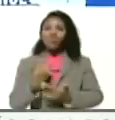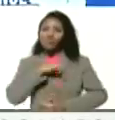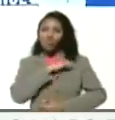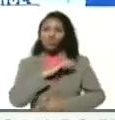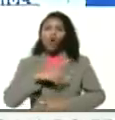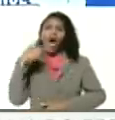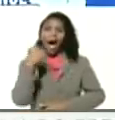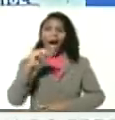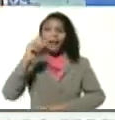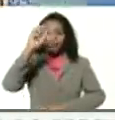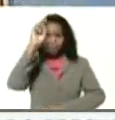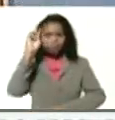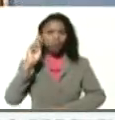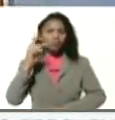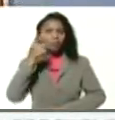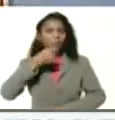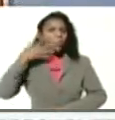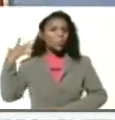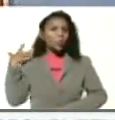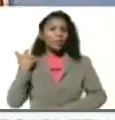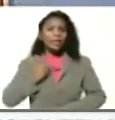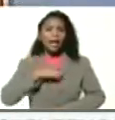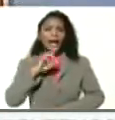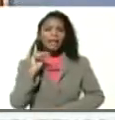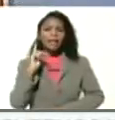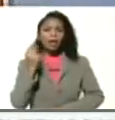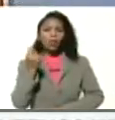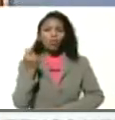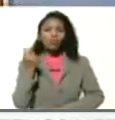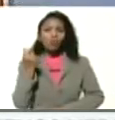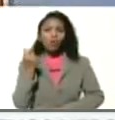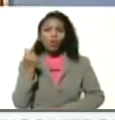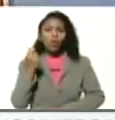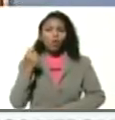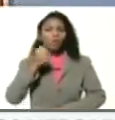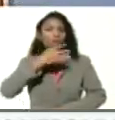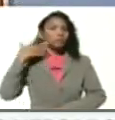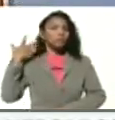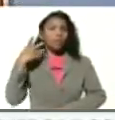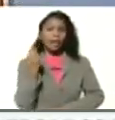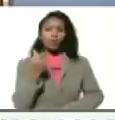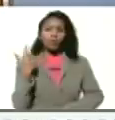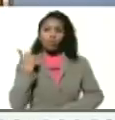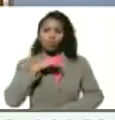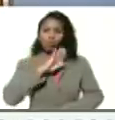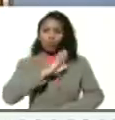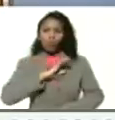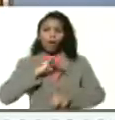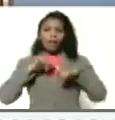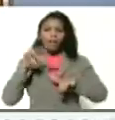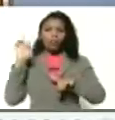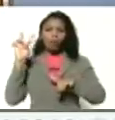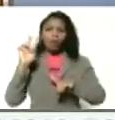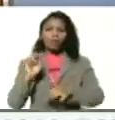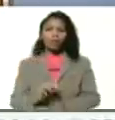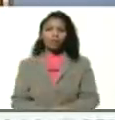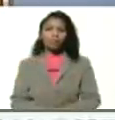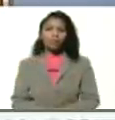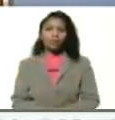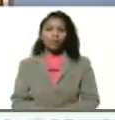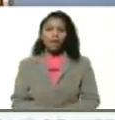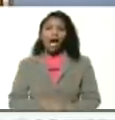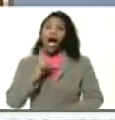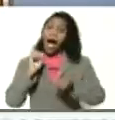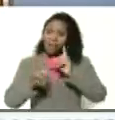entidad y tenemos recursos dignidad y recursos tenemos a